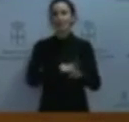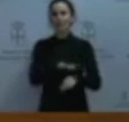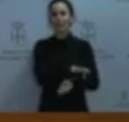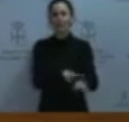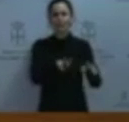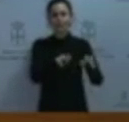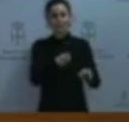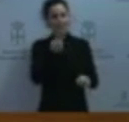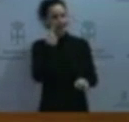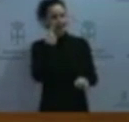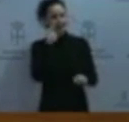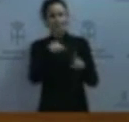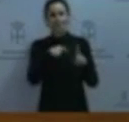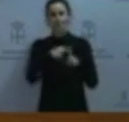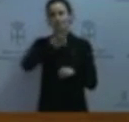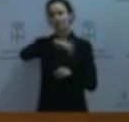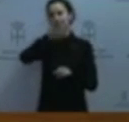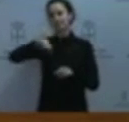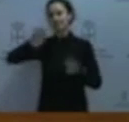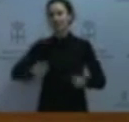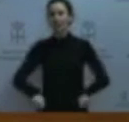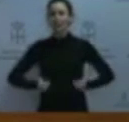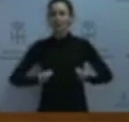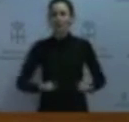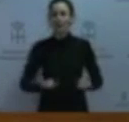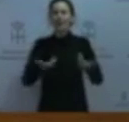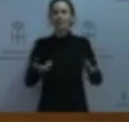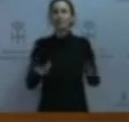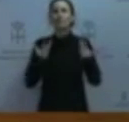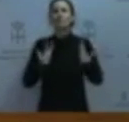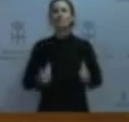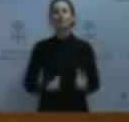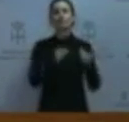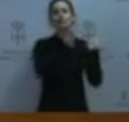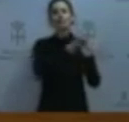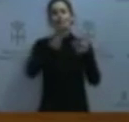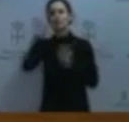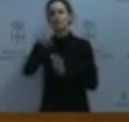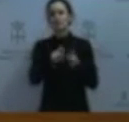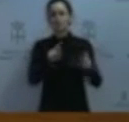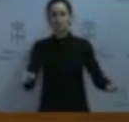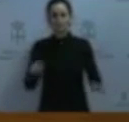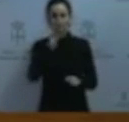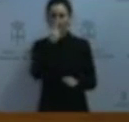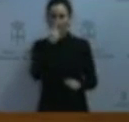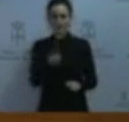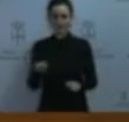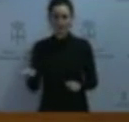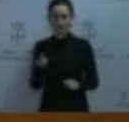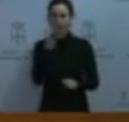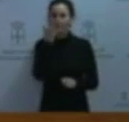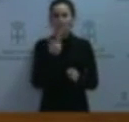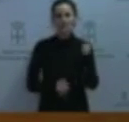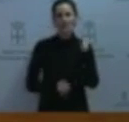y el espacio natural. Sobre todo, que un 77% de los visitantes lo que hace como actividad preferida es